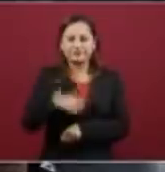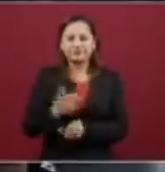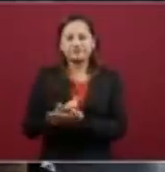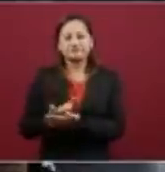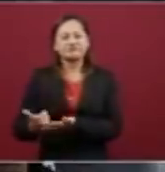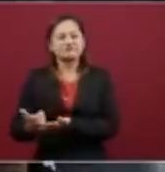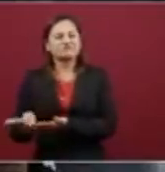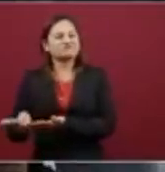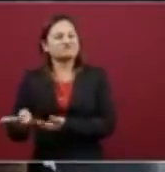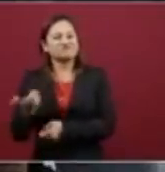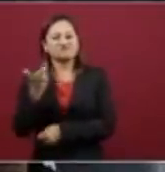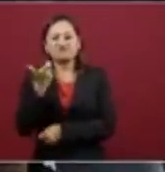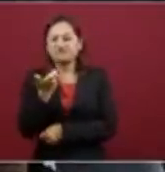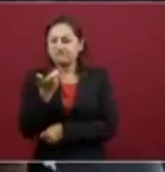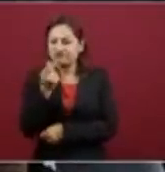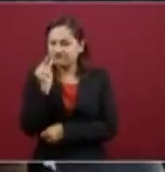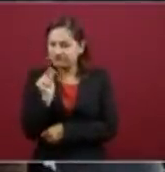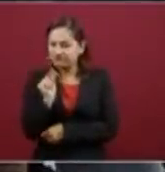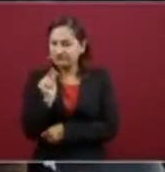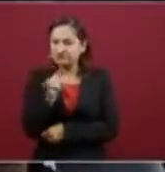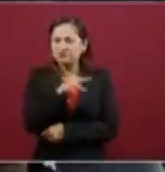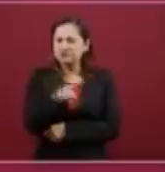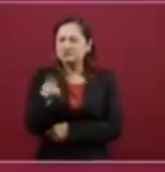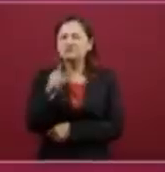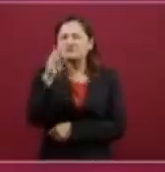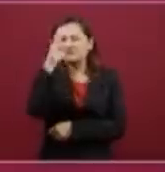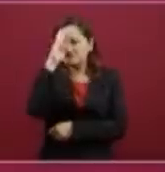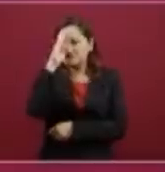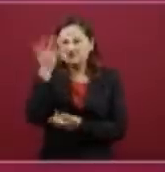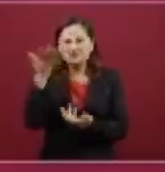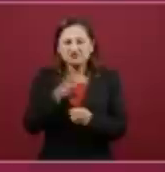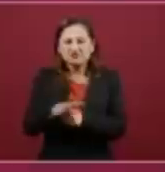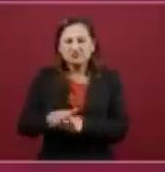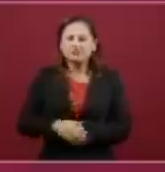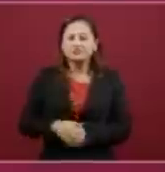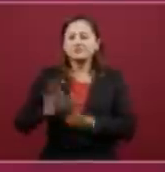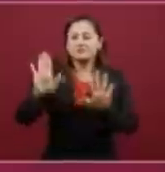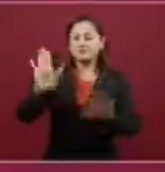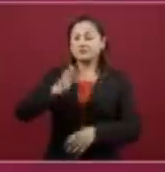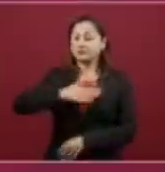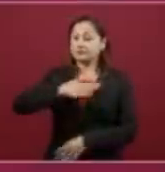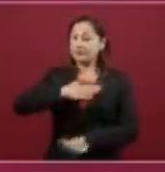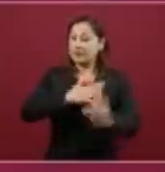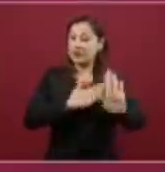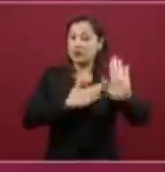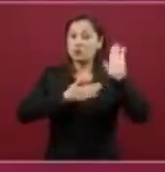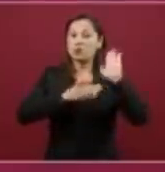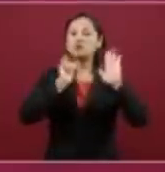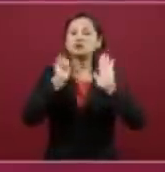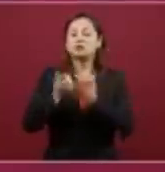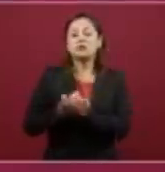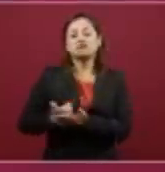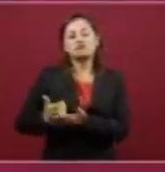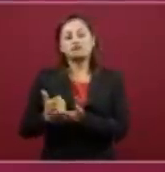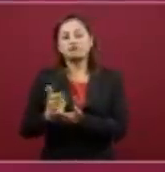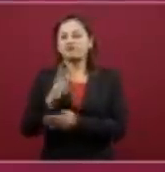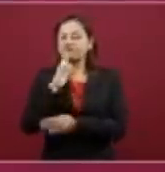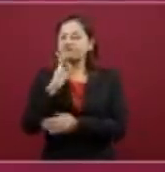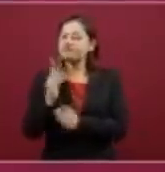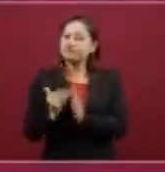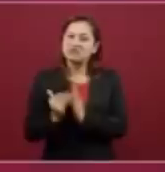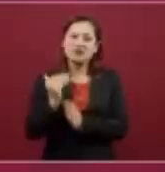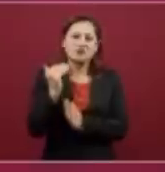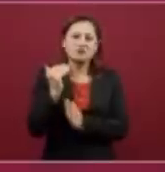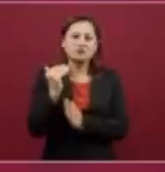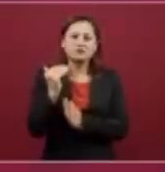este país. Mi compromiso es que mejoren los salarios en términos reales y que se vaya recuperando todo lo